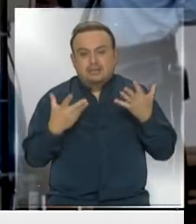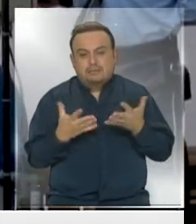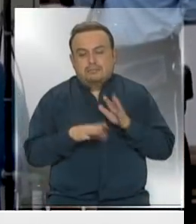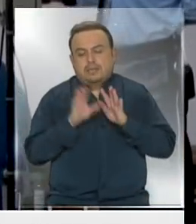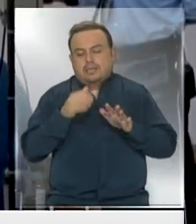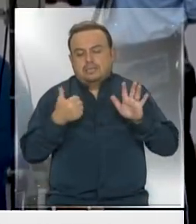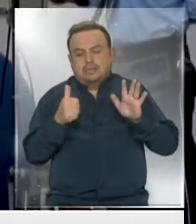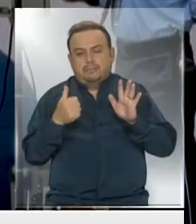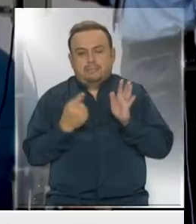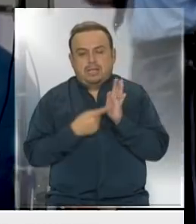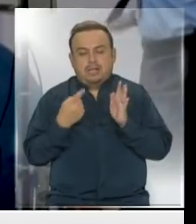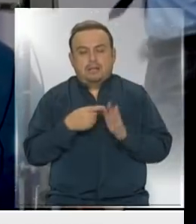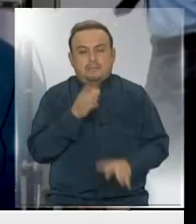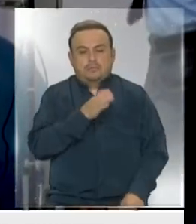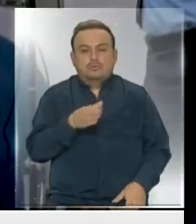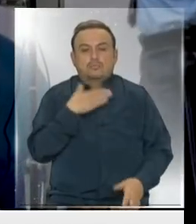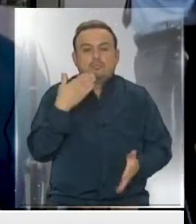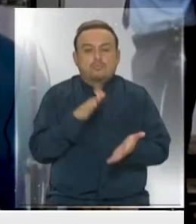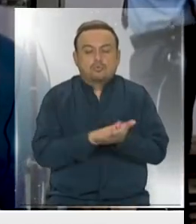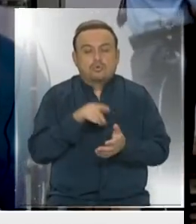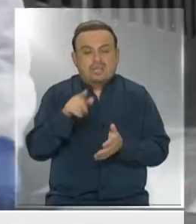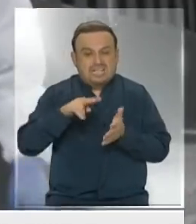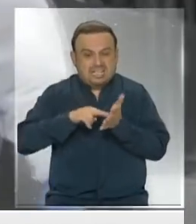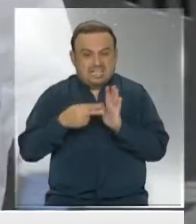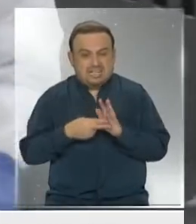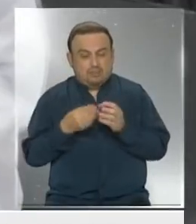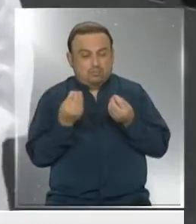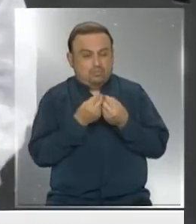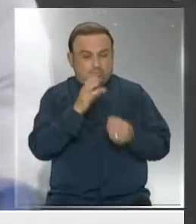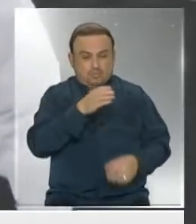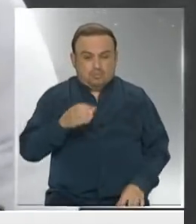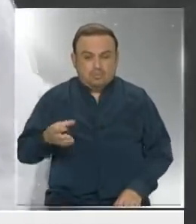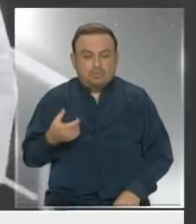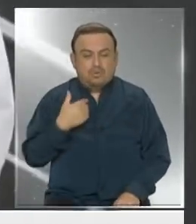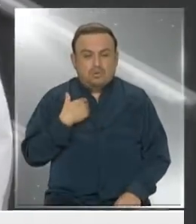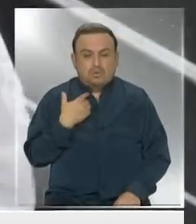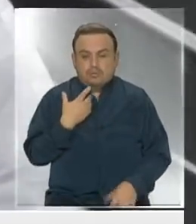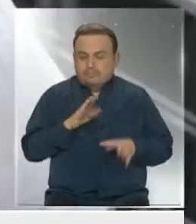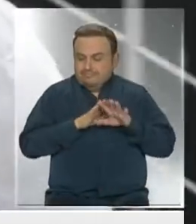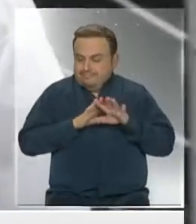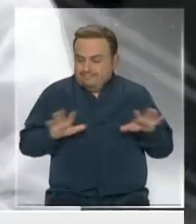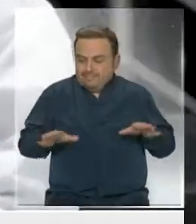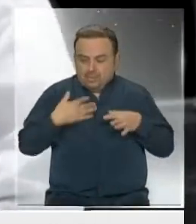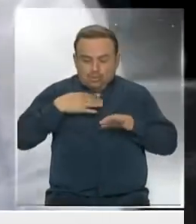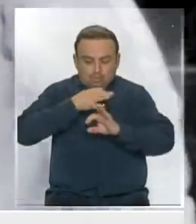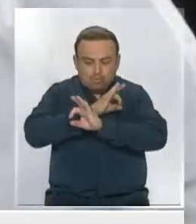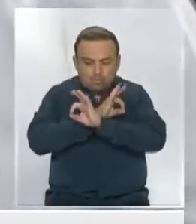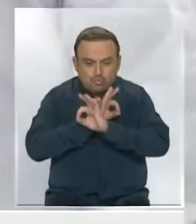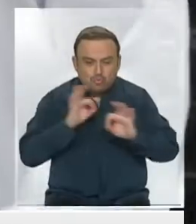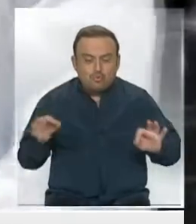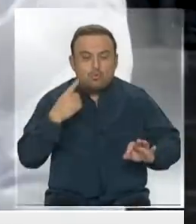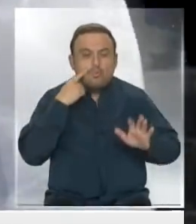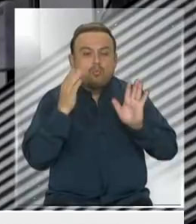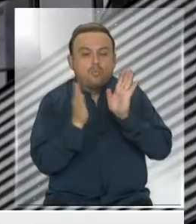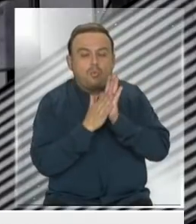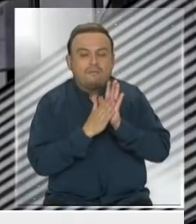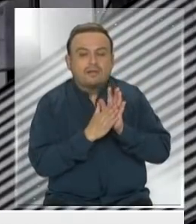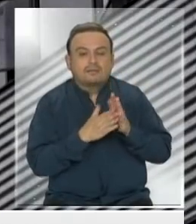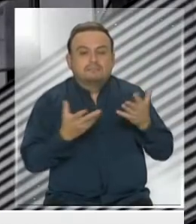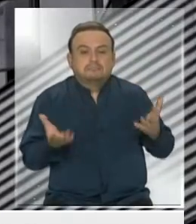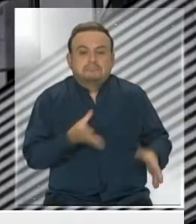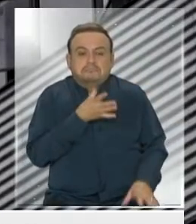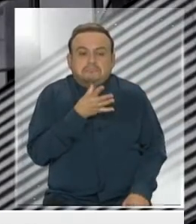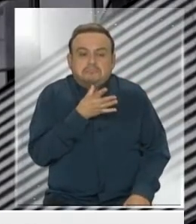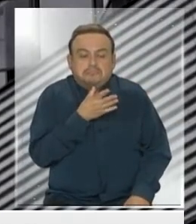de 6.000 personas murieron. Y ahí el problema es que muchos pacientes han muerto sin realizarse nunca una prueba. Por lo tanto, no